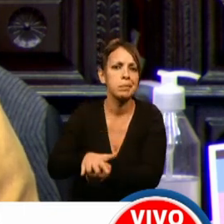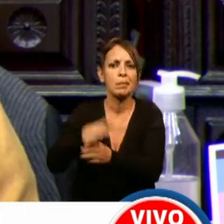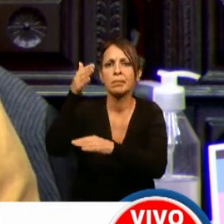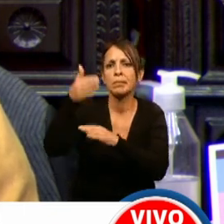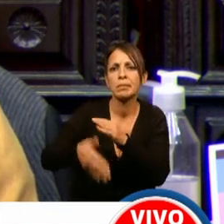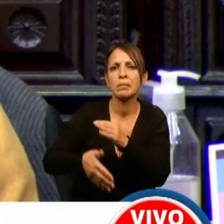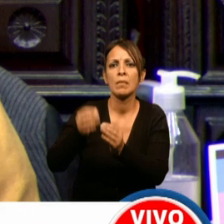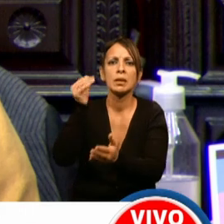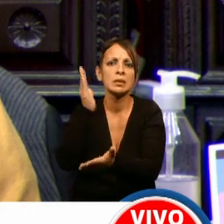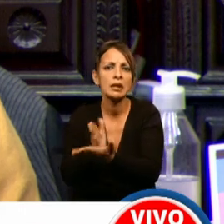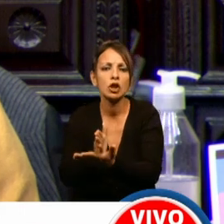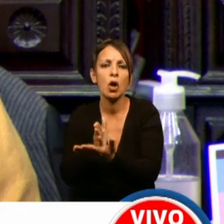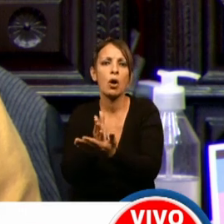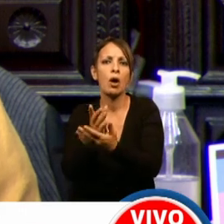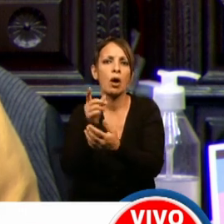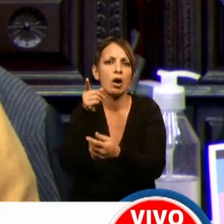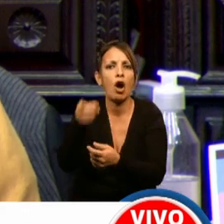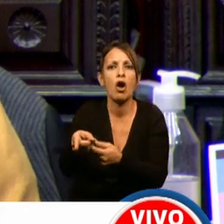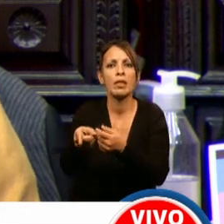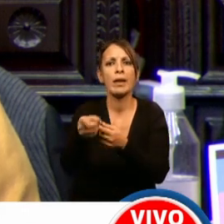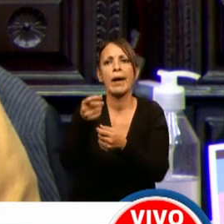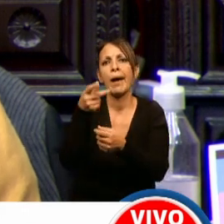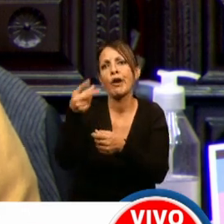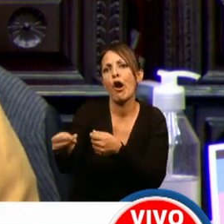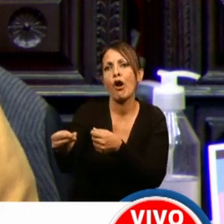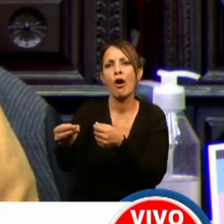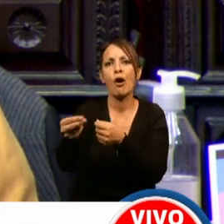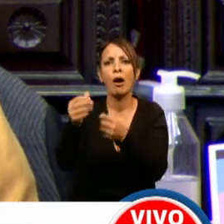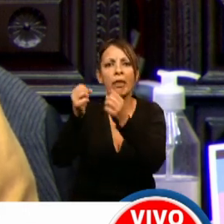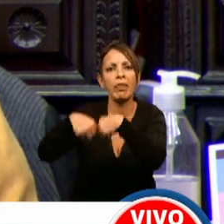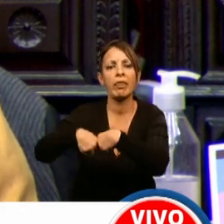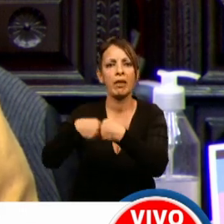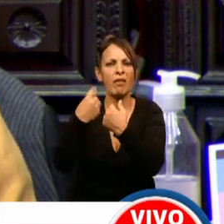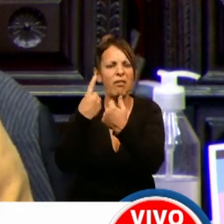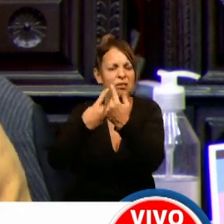sanciona se cuestiona se niega se invisibiliza